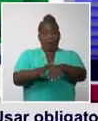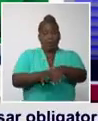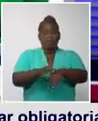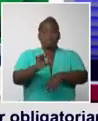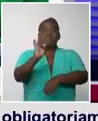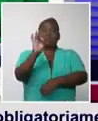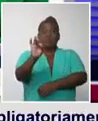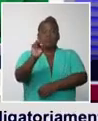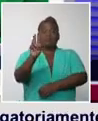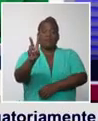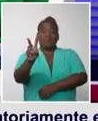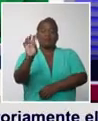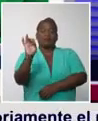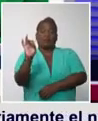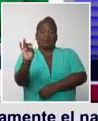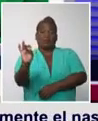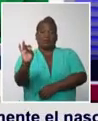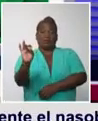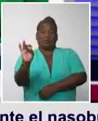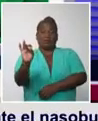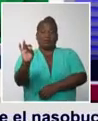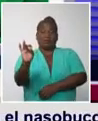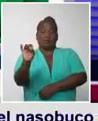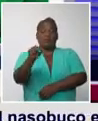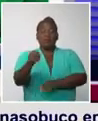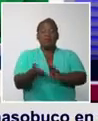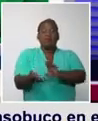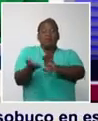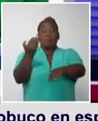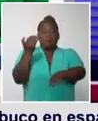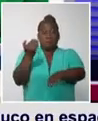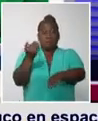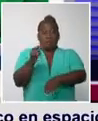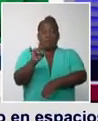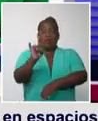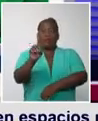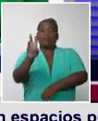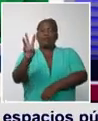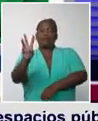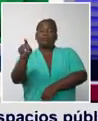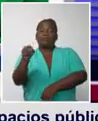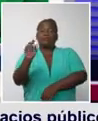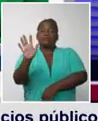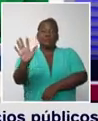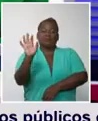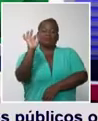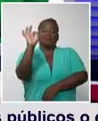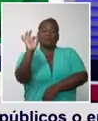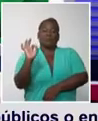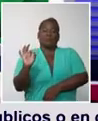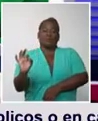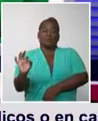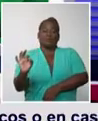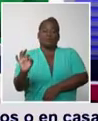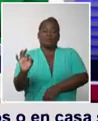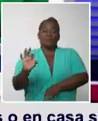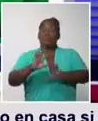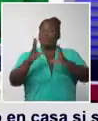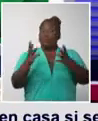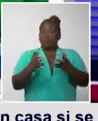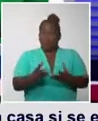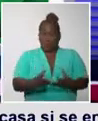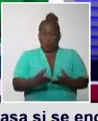727. Y se han recuperado el 93,5% de todos los pacientes en